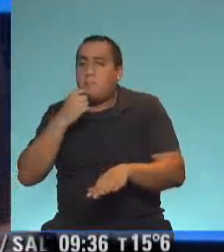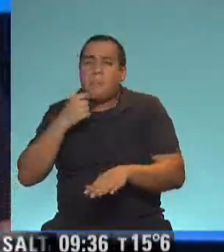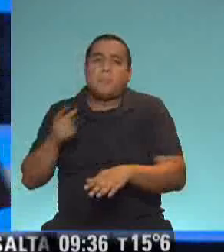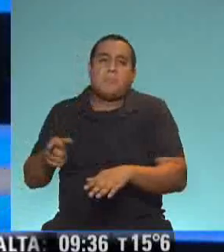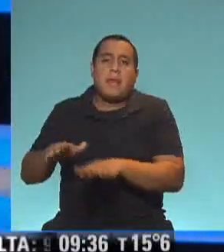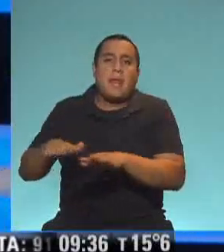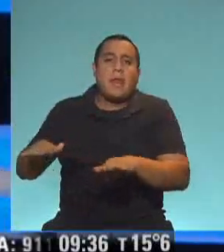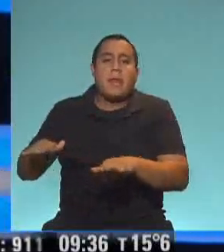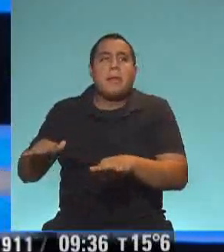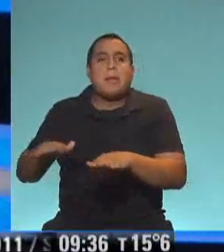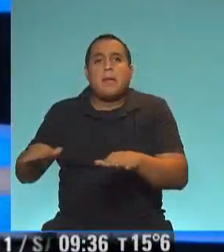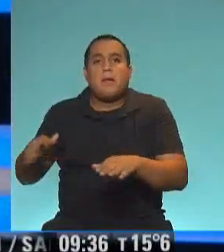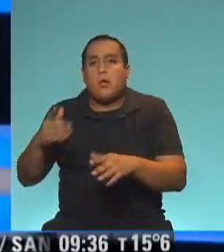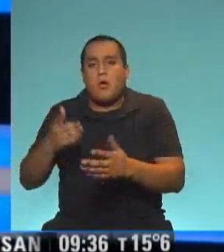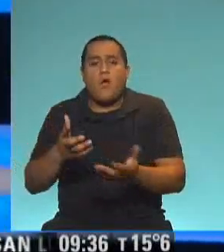manipular